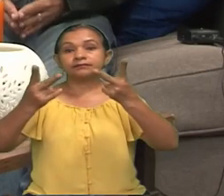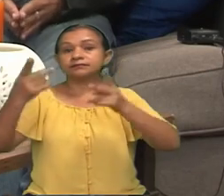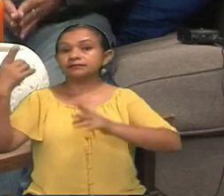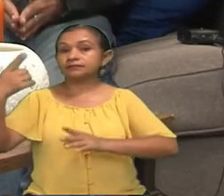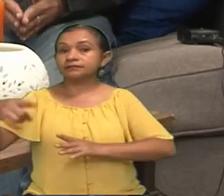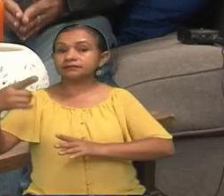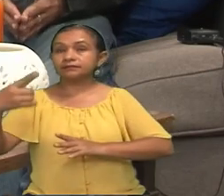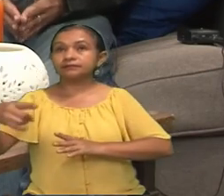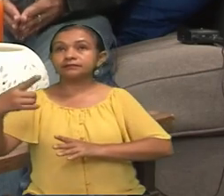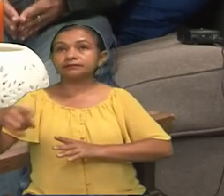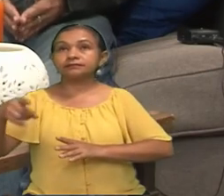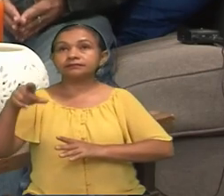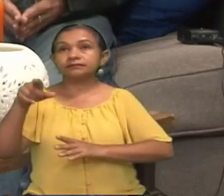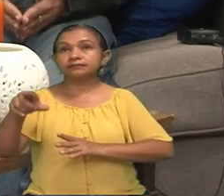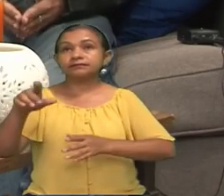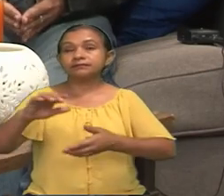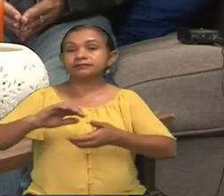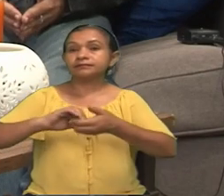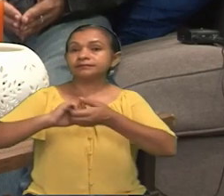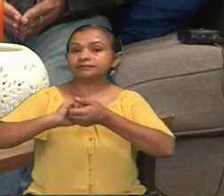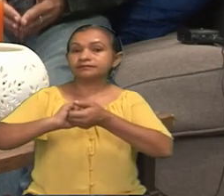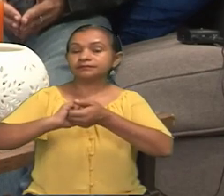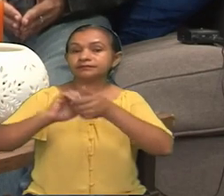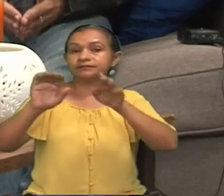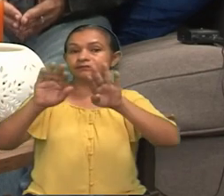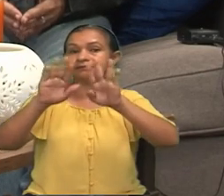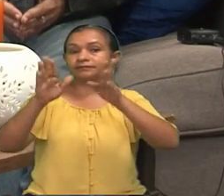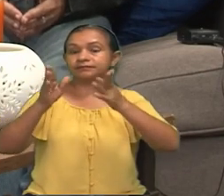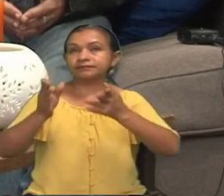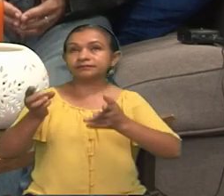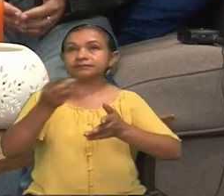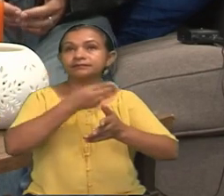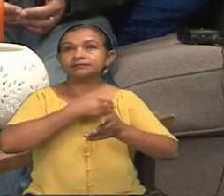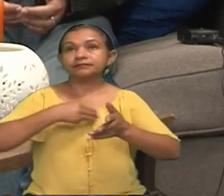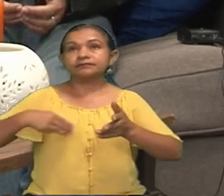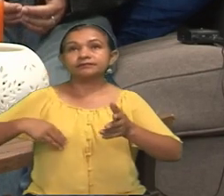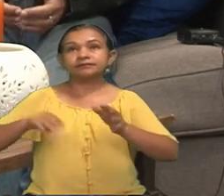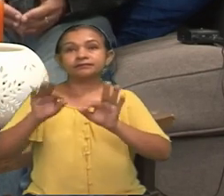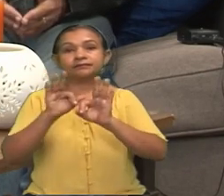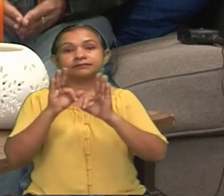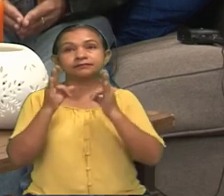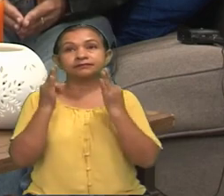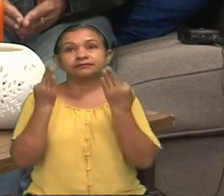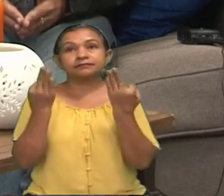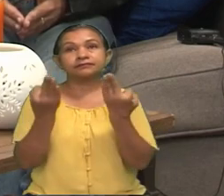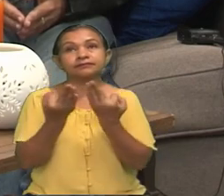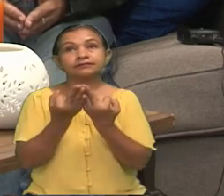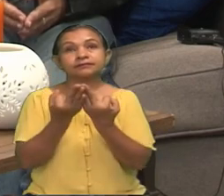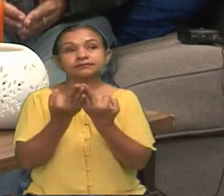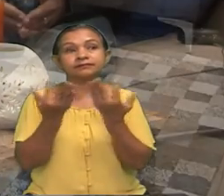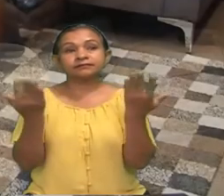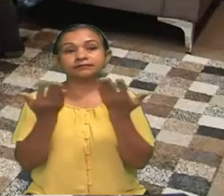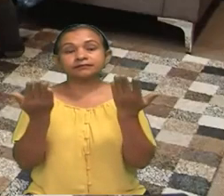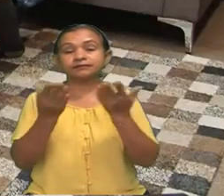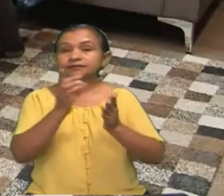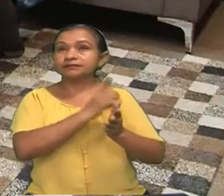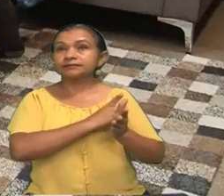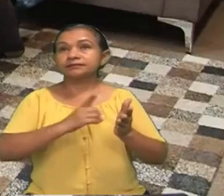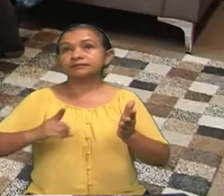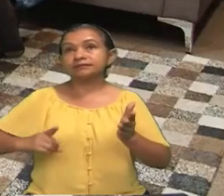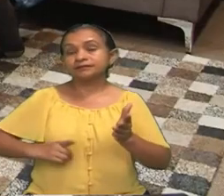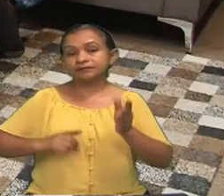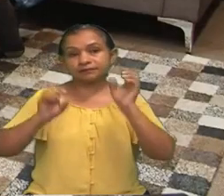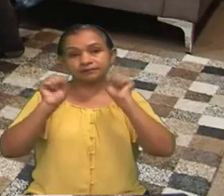con Carol, amiga, compañera del Ministerio de la Familia. Y sin duda alguna, diputado, comprender un poquito